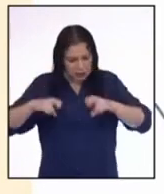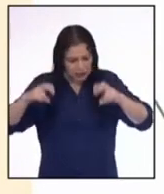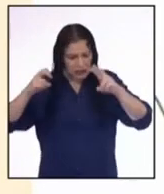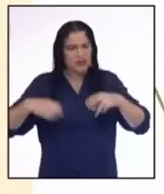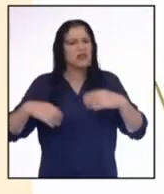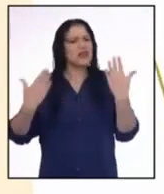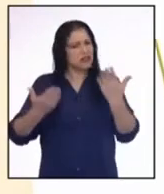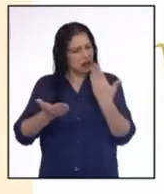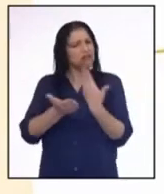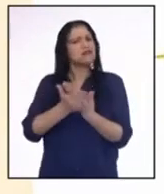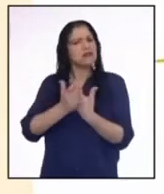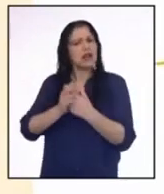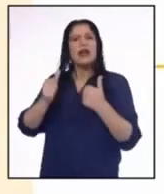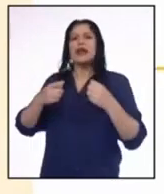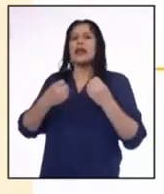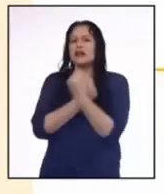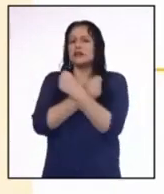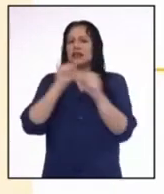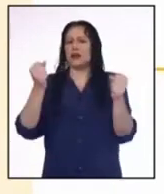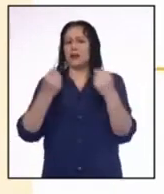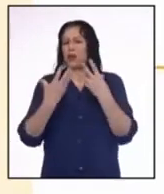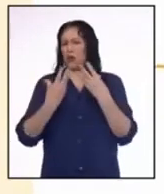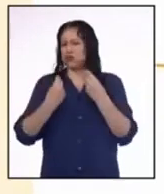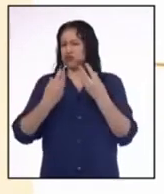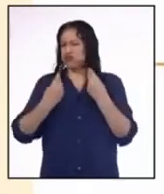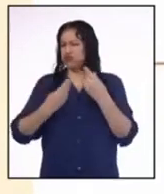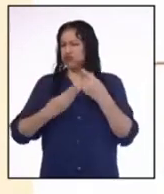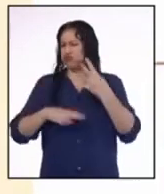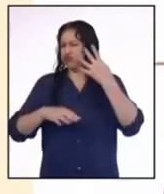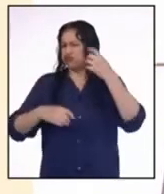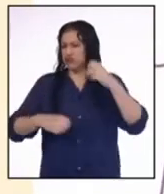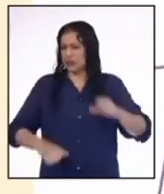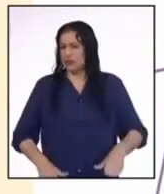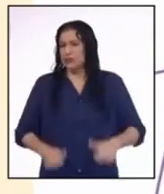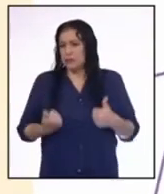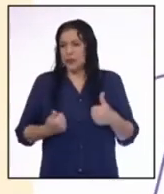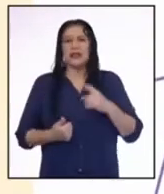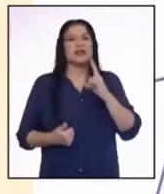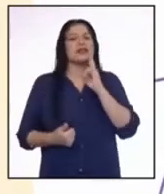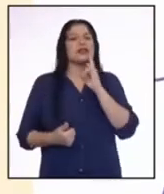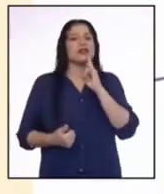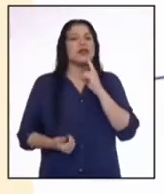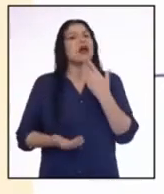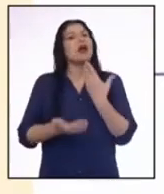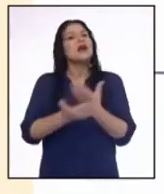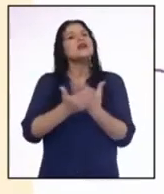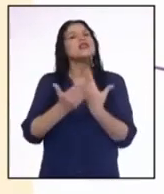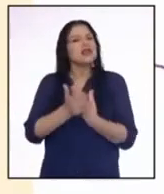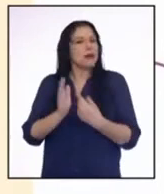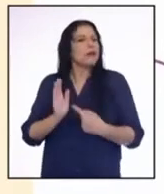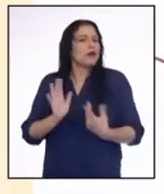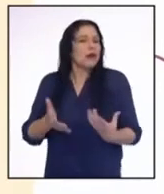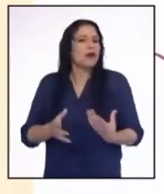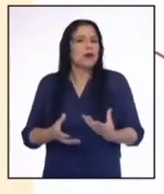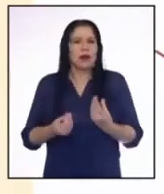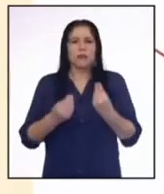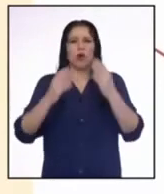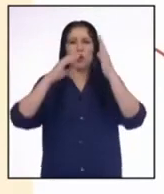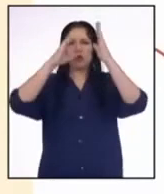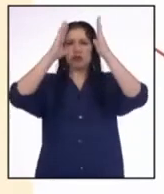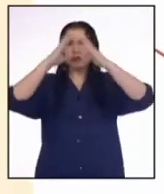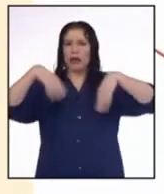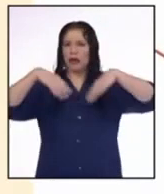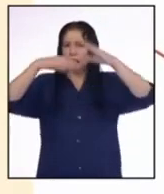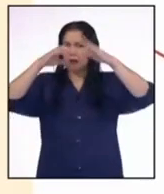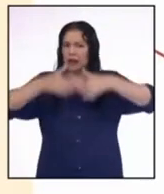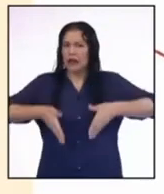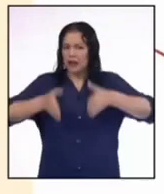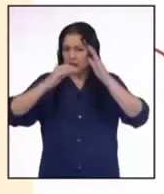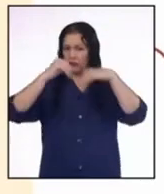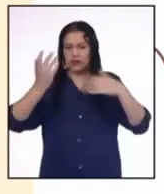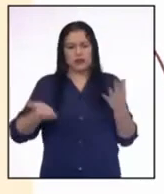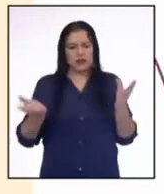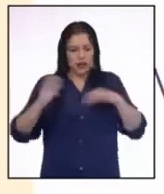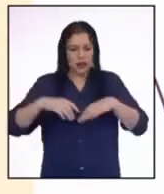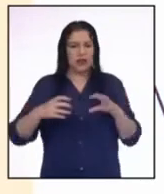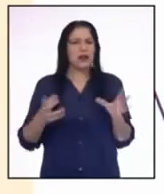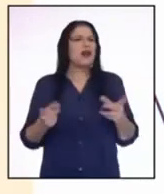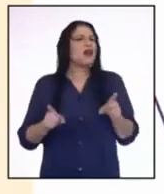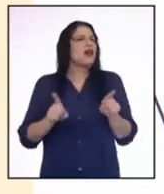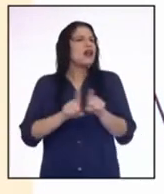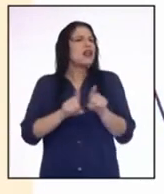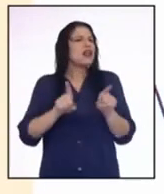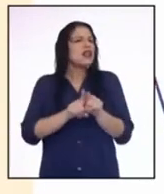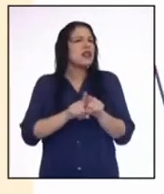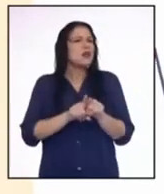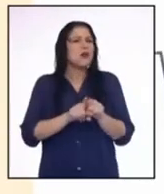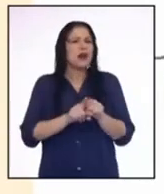lo han confirmado y ha salvado numerosas vidas en los Estados Unidos. Ha quedado demostrado que muy pocos edificios colapsan o presentan un colapso